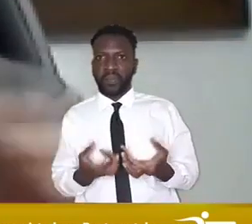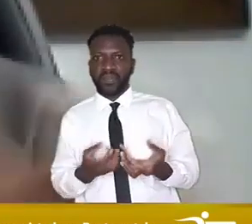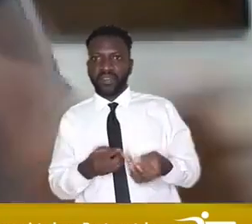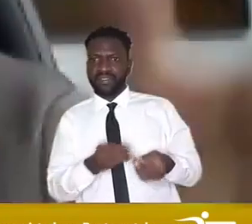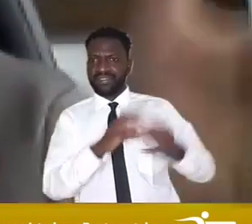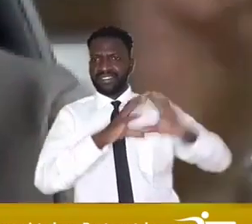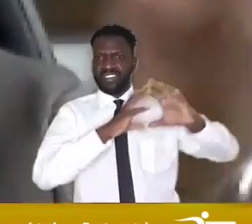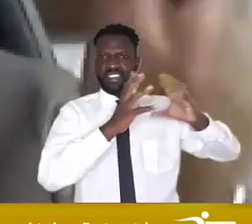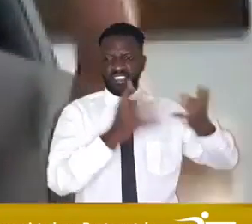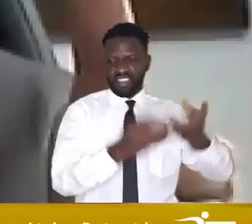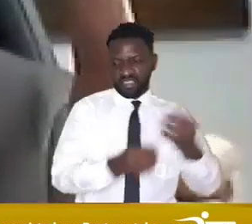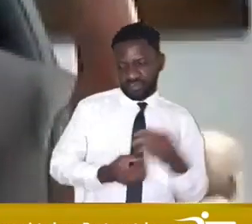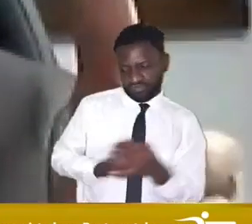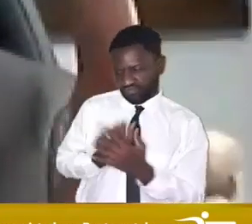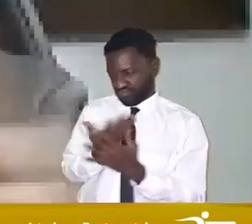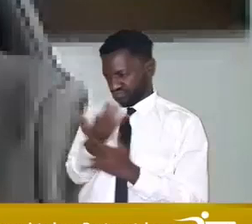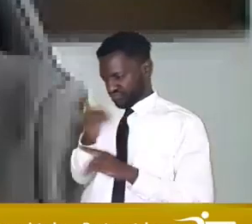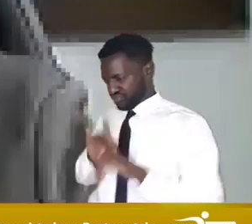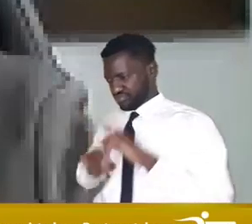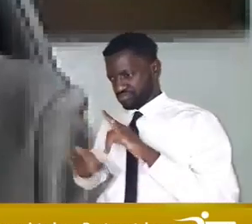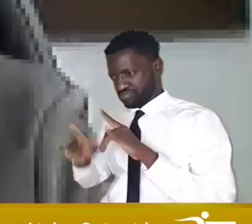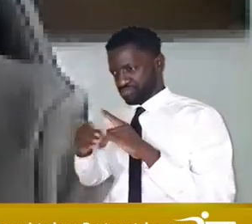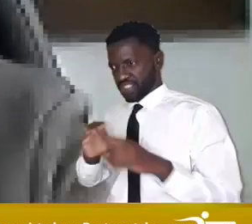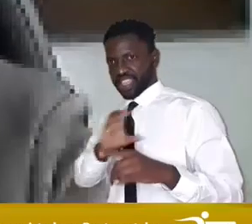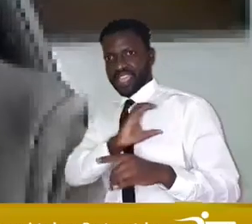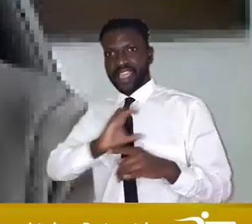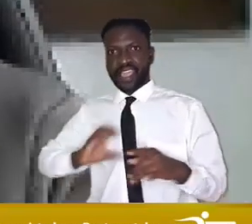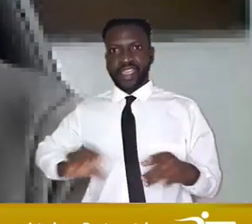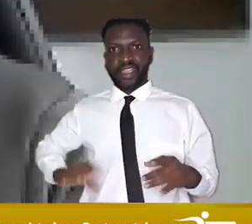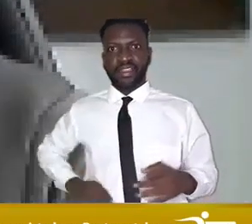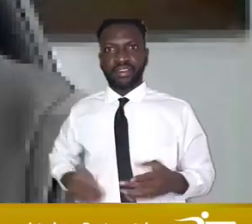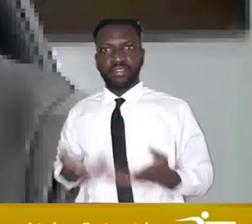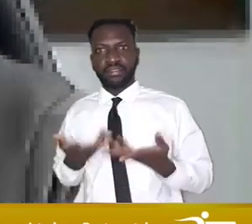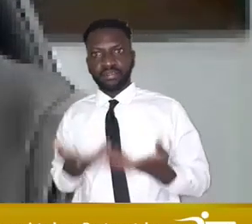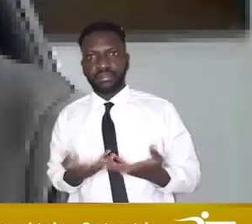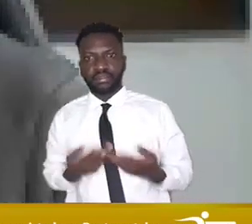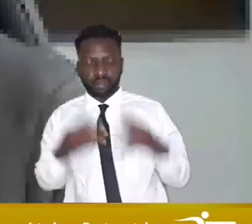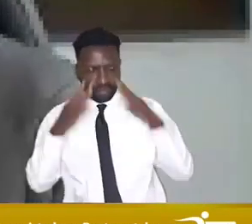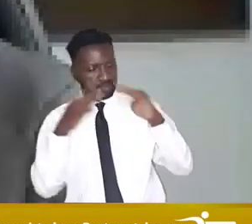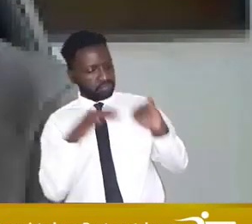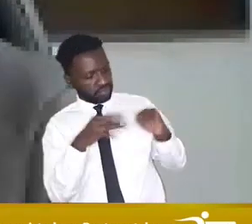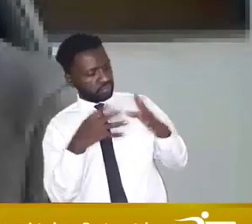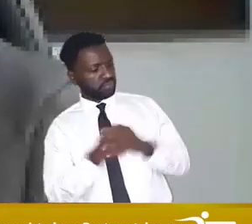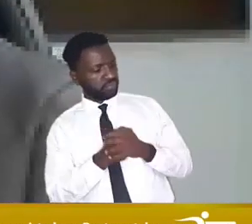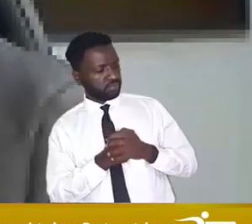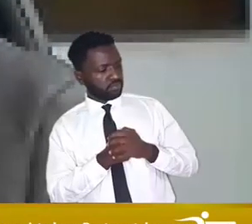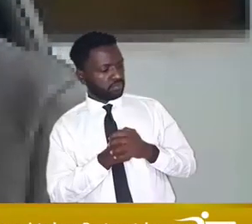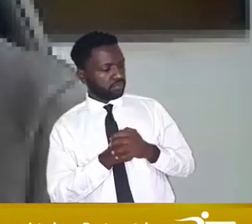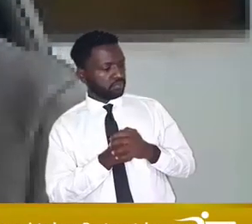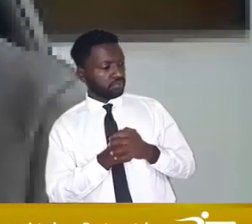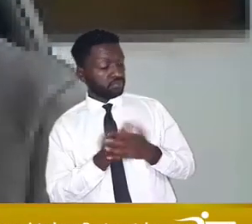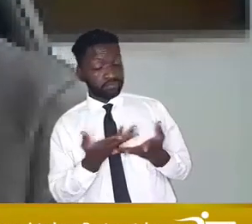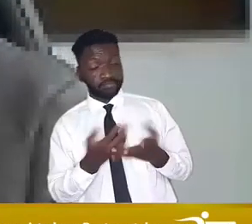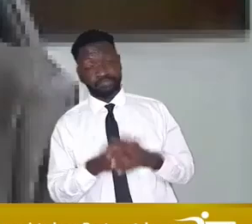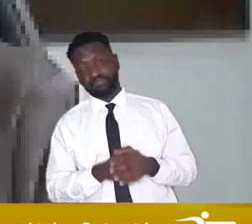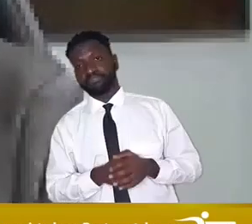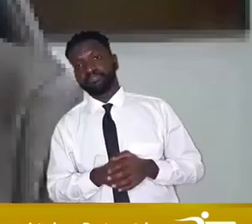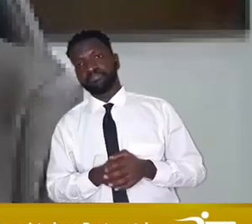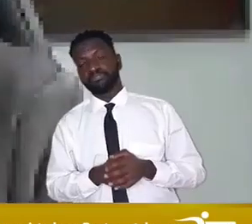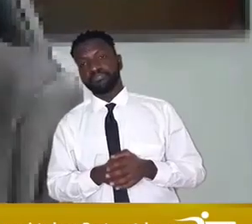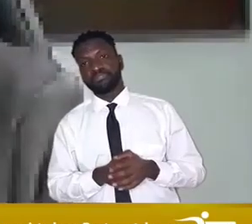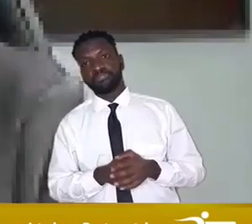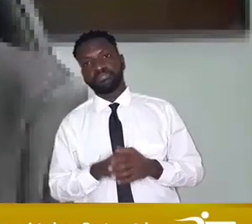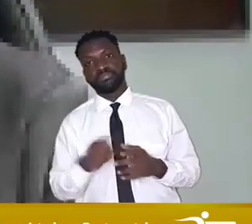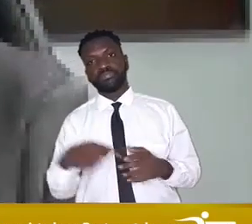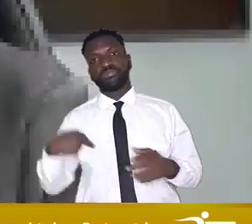creciendo y los cristianos viven en eso. Entonces, nosotros tenemos